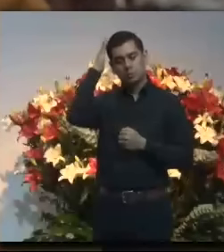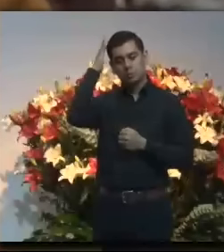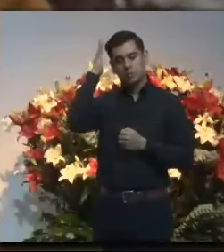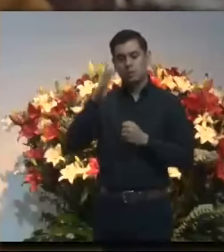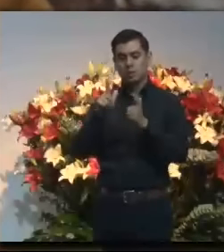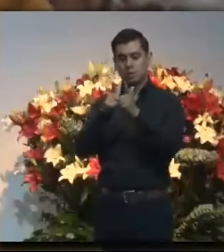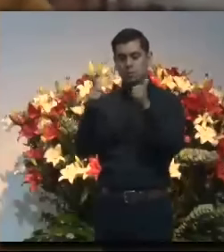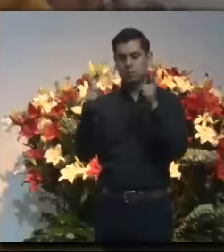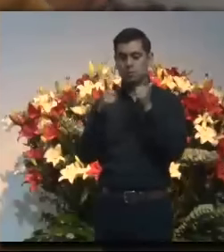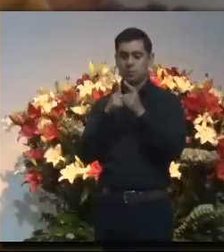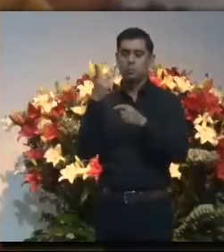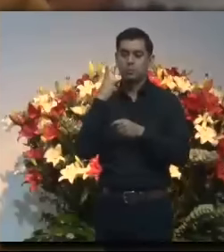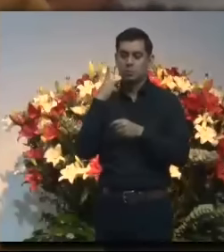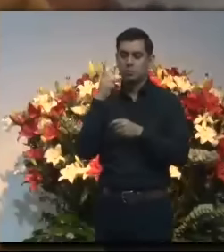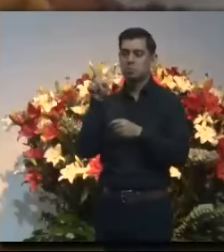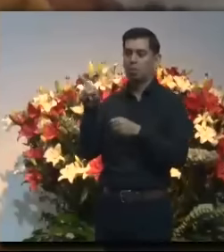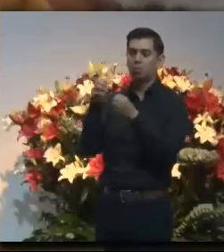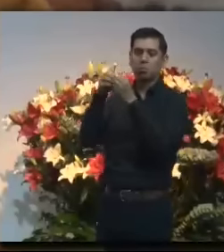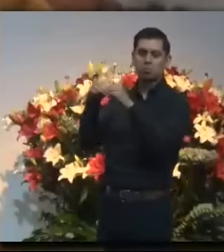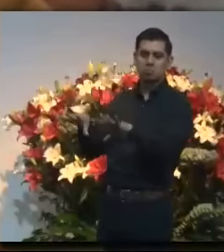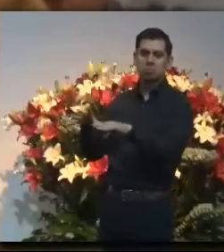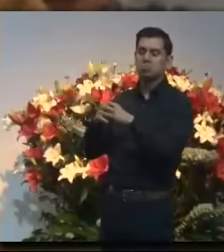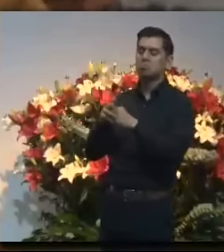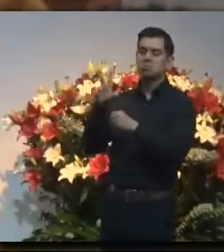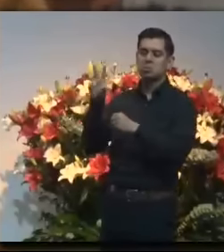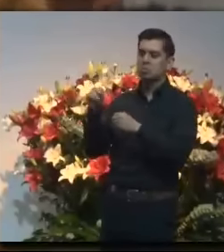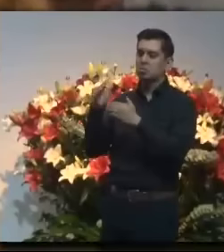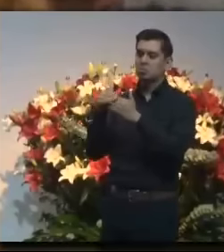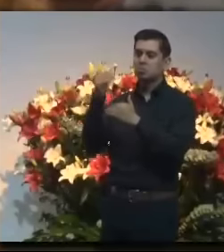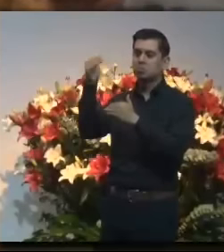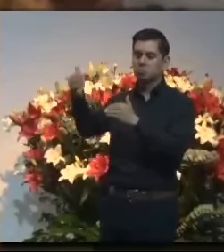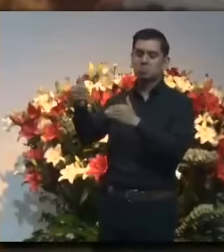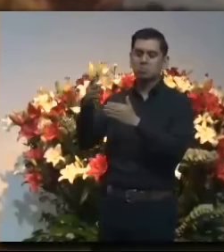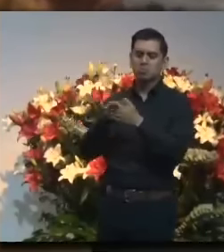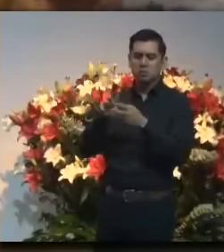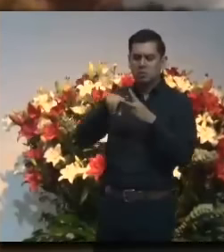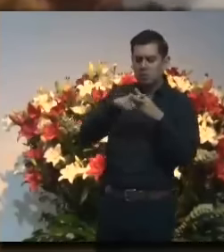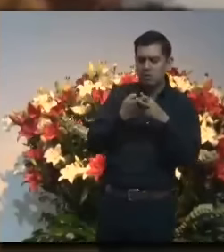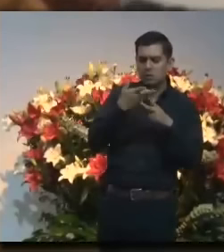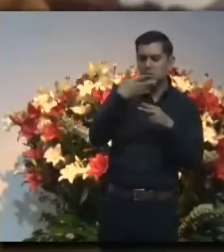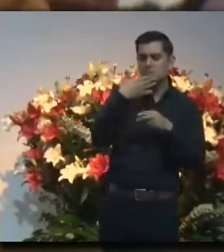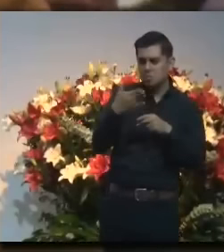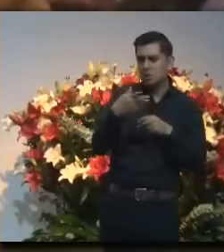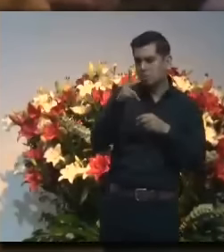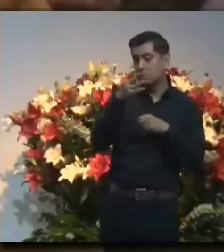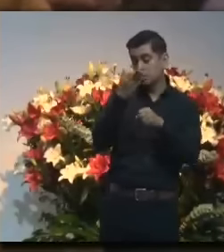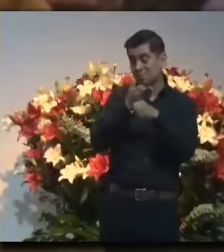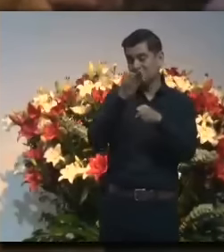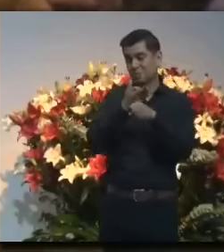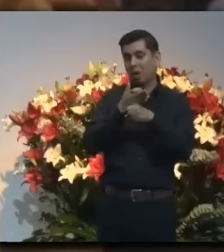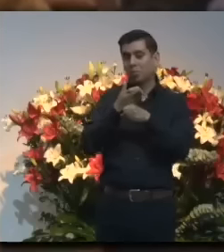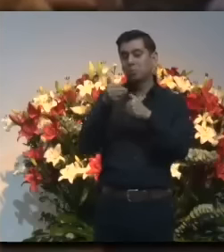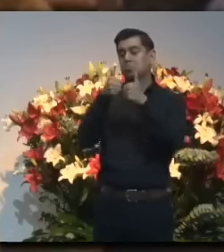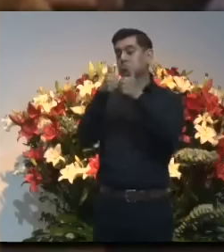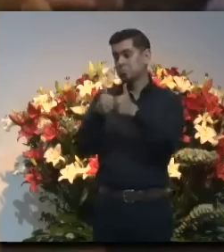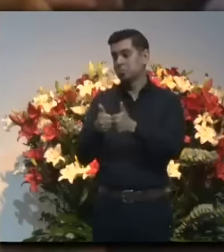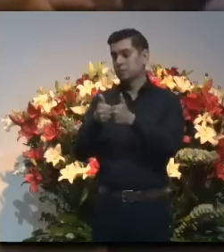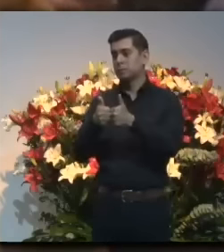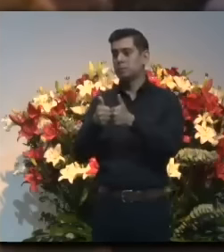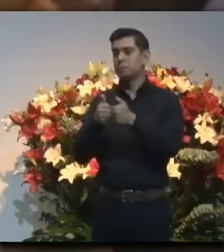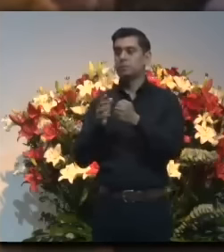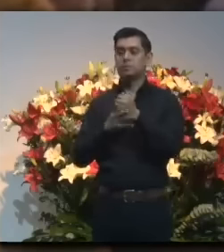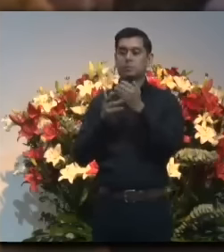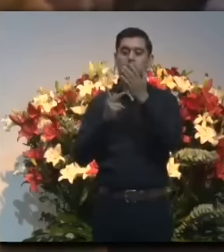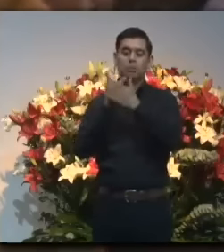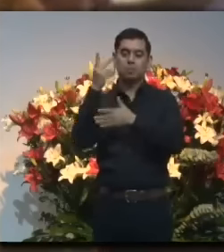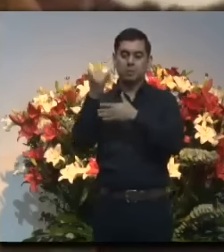Las encuestas siguen mostrando que no lleva la delantera. Tuvo un buen inicio como precandidata, pero ahora se ha estancado. Su plan de gobierno para un sexenio no queda